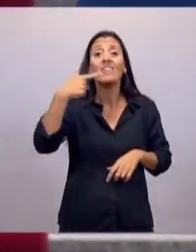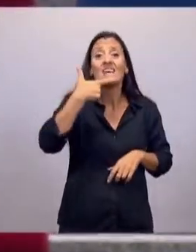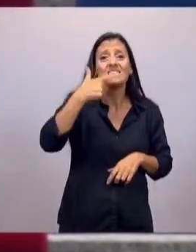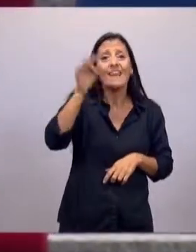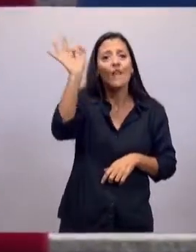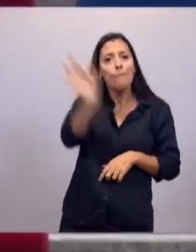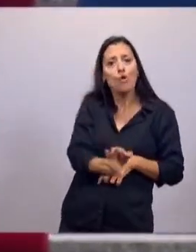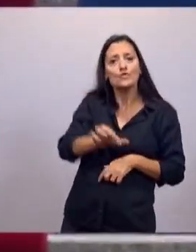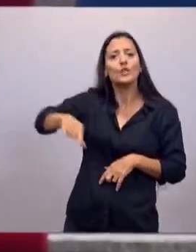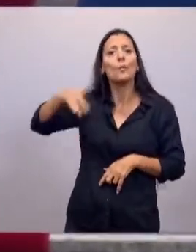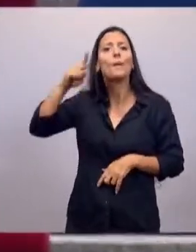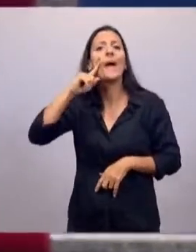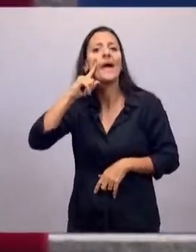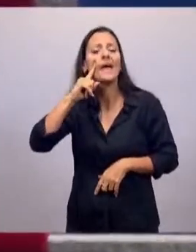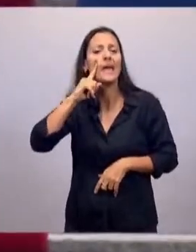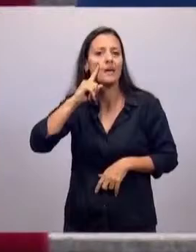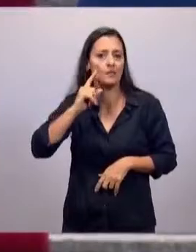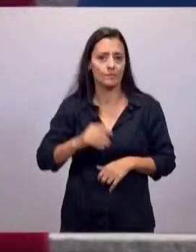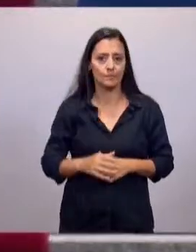PBI.